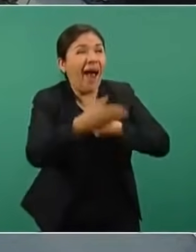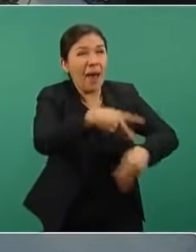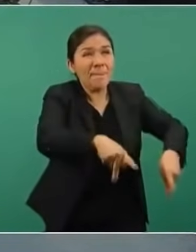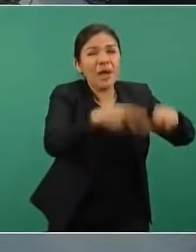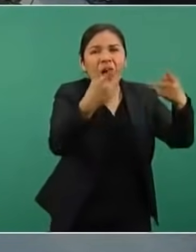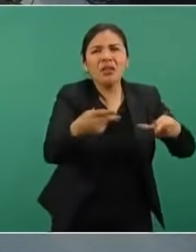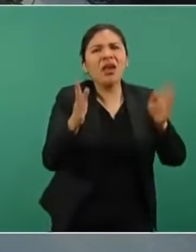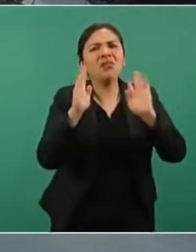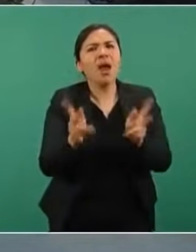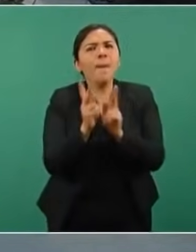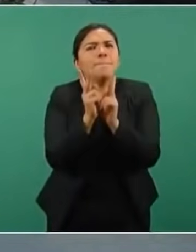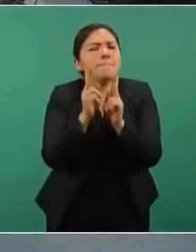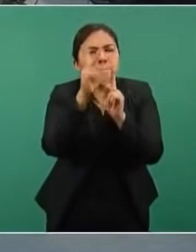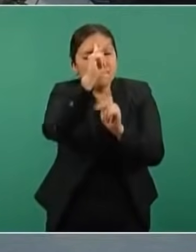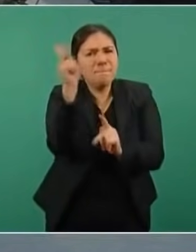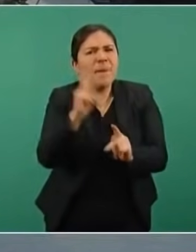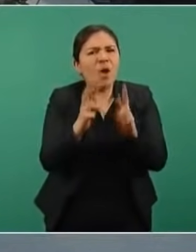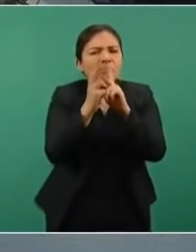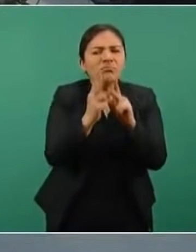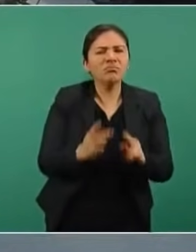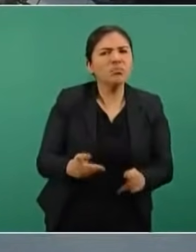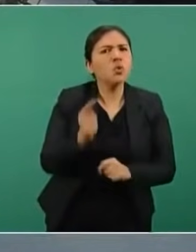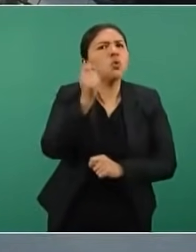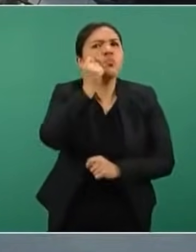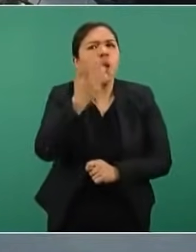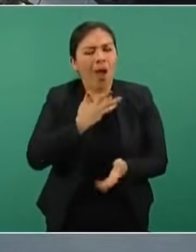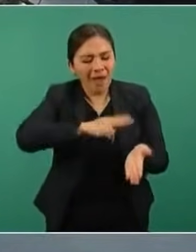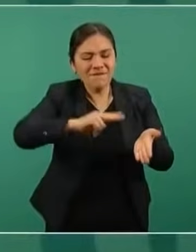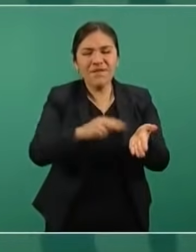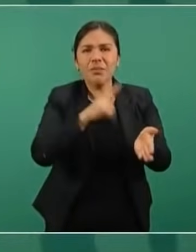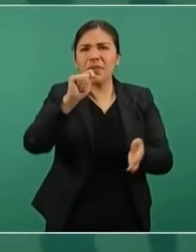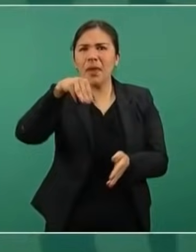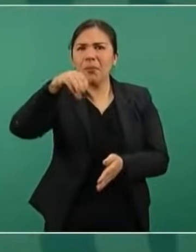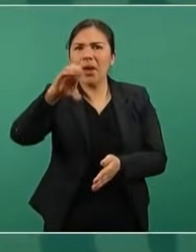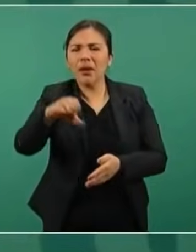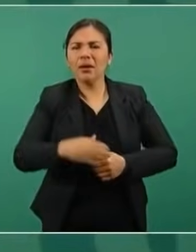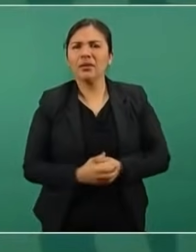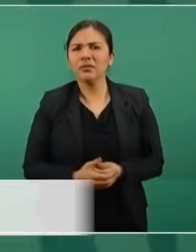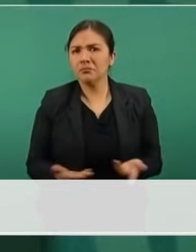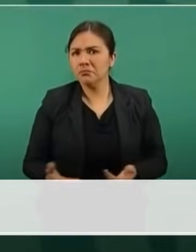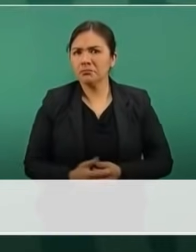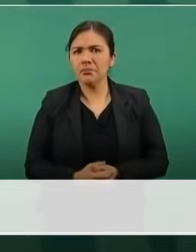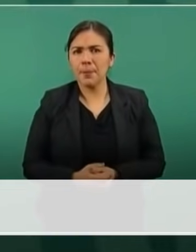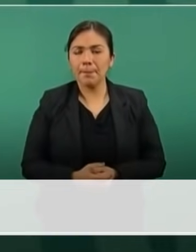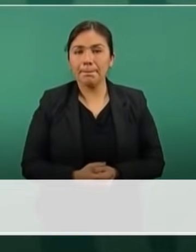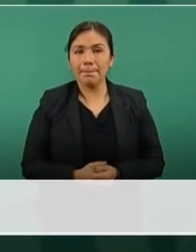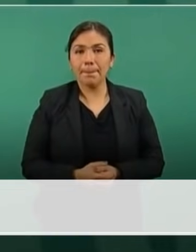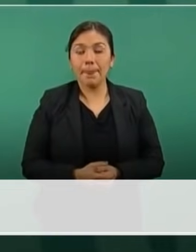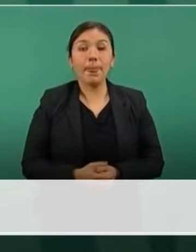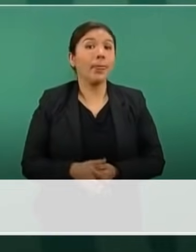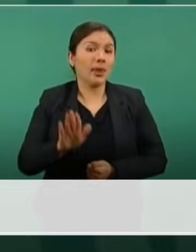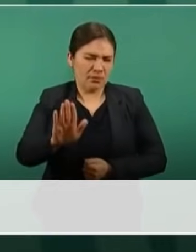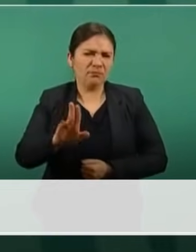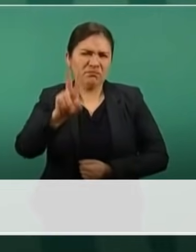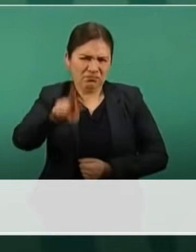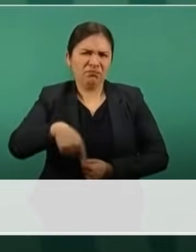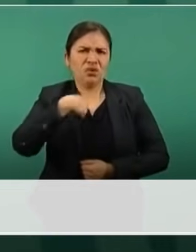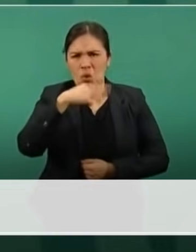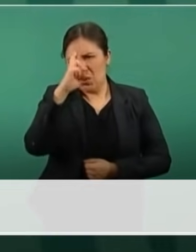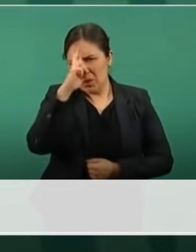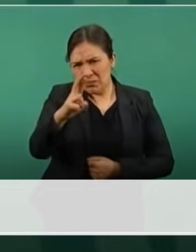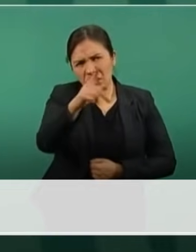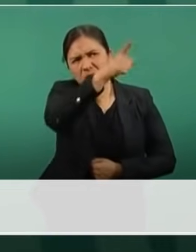México a pesar del T-MEC. Pues respetamos mucho, ¿no?, el que hagan